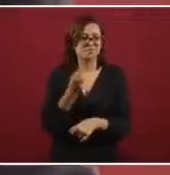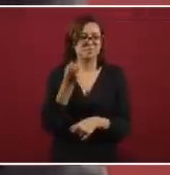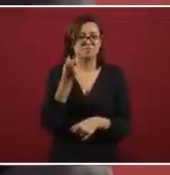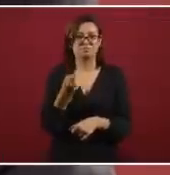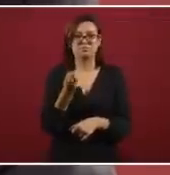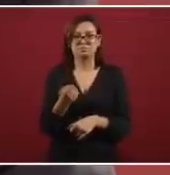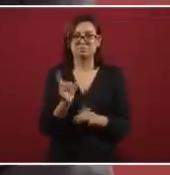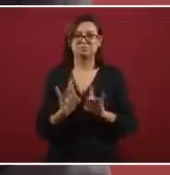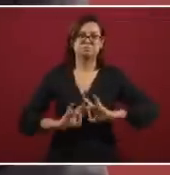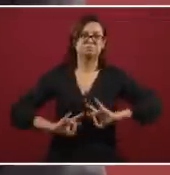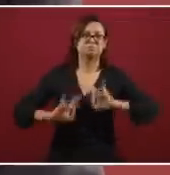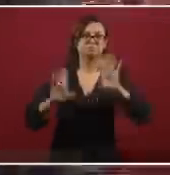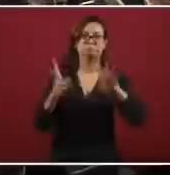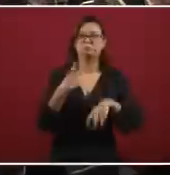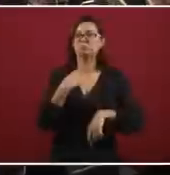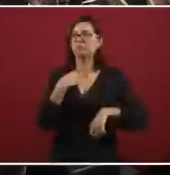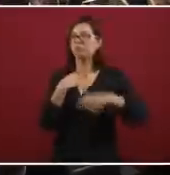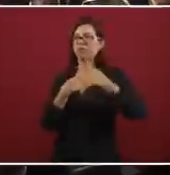crisis